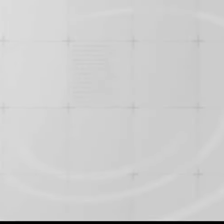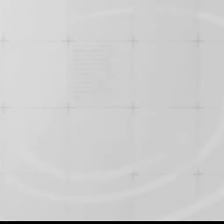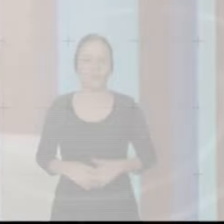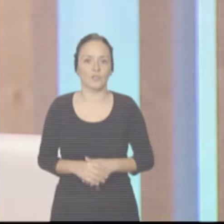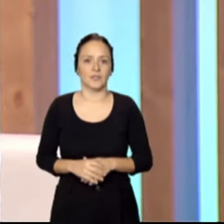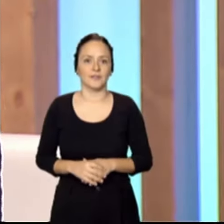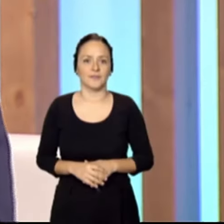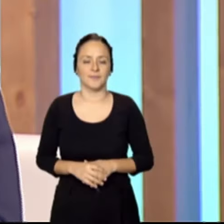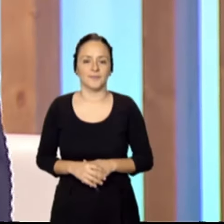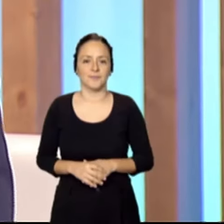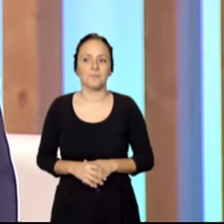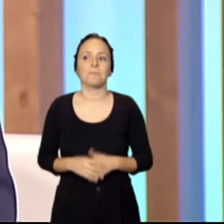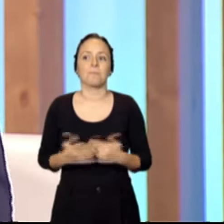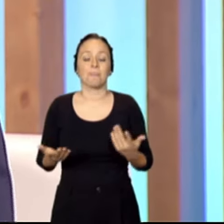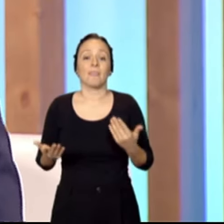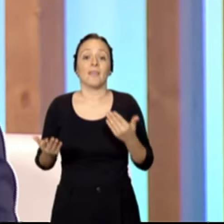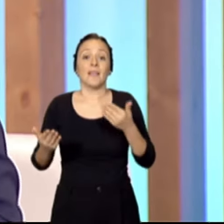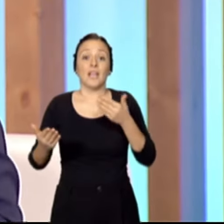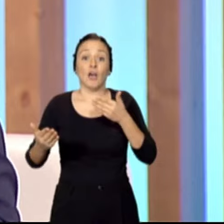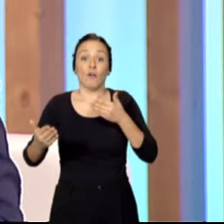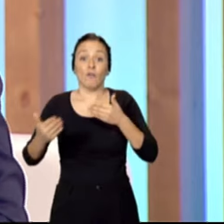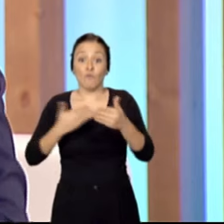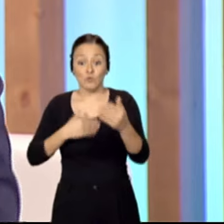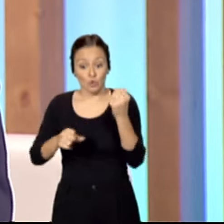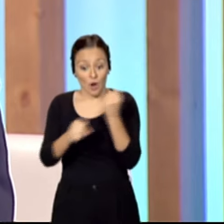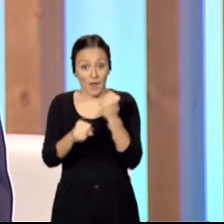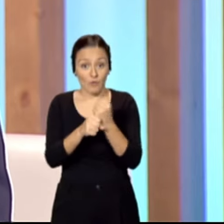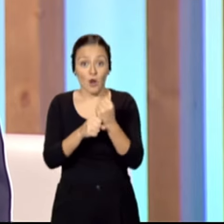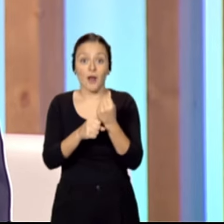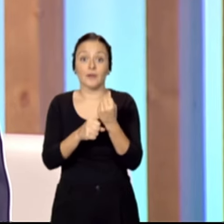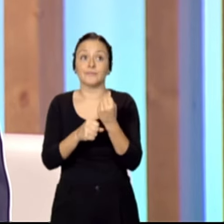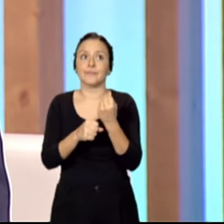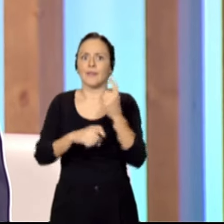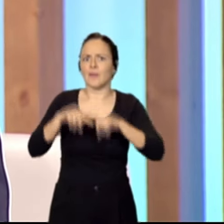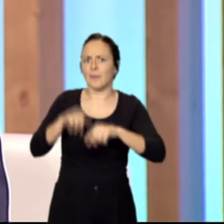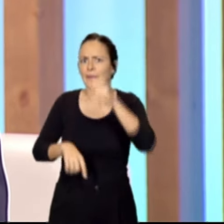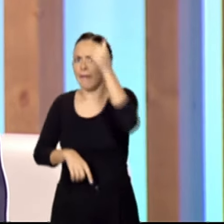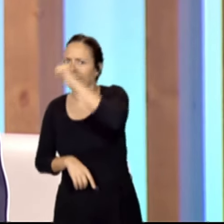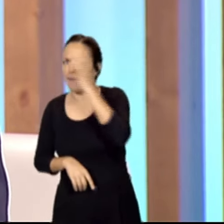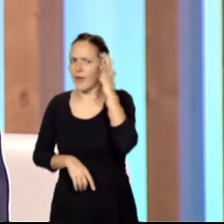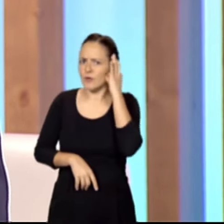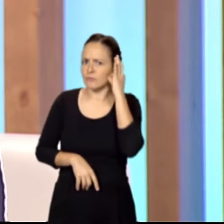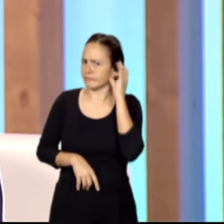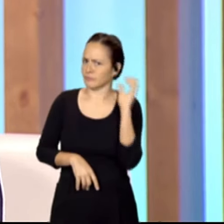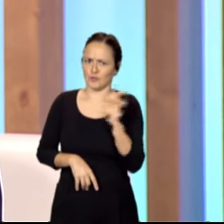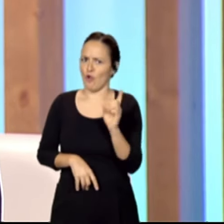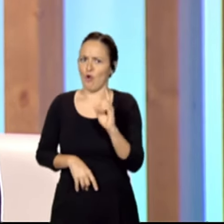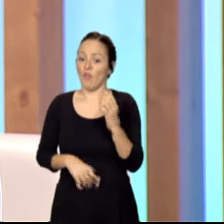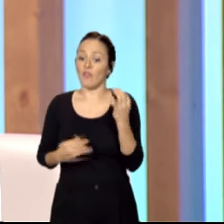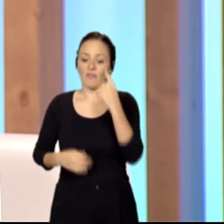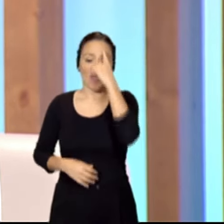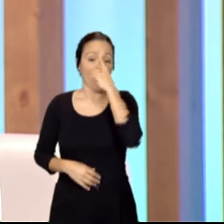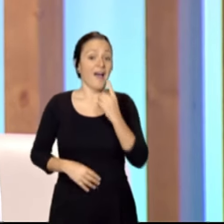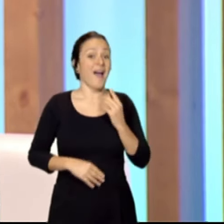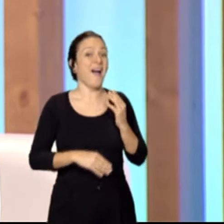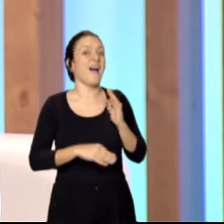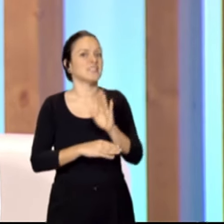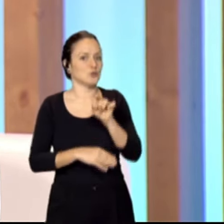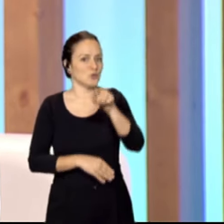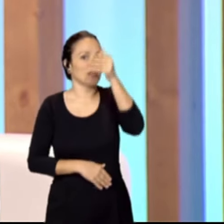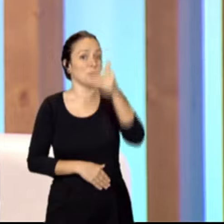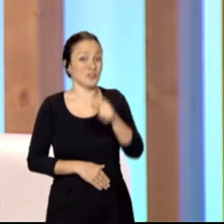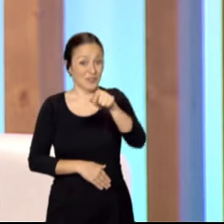días el futuro laboral no debe estar condicionado por el género si somos hombre mujer sino por las actitudes Ese es el lema de